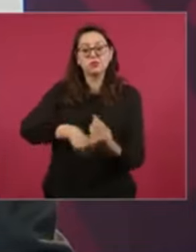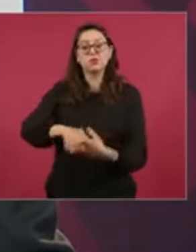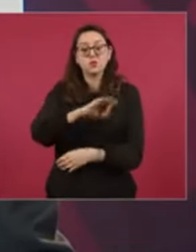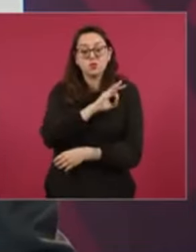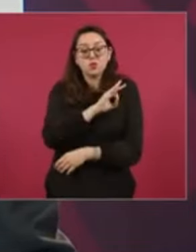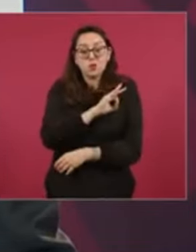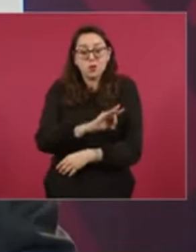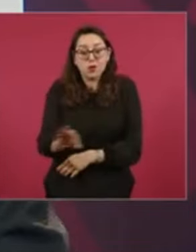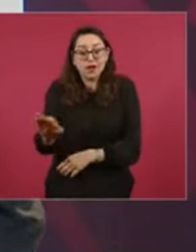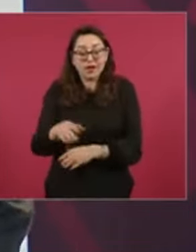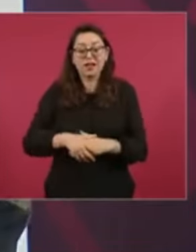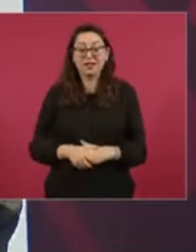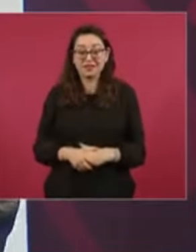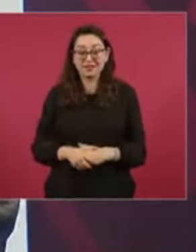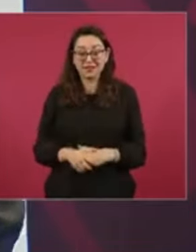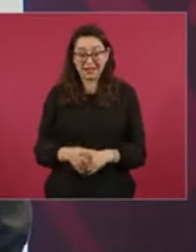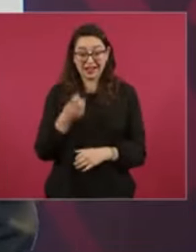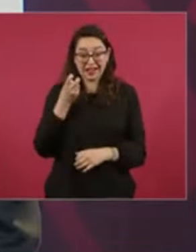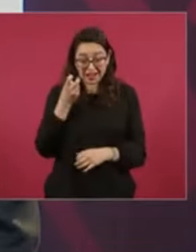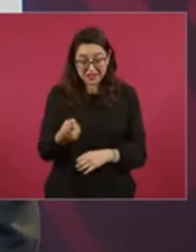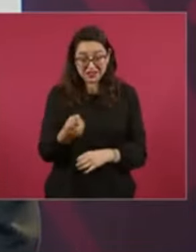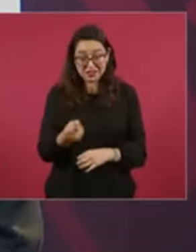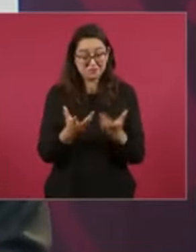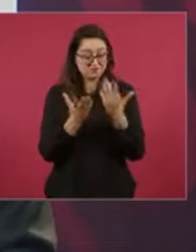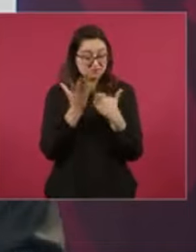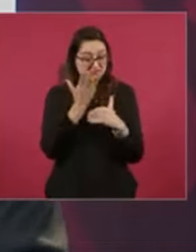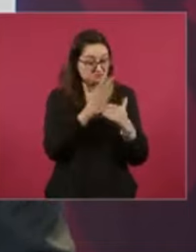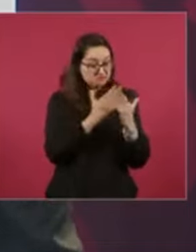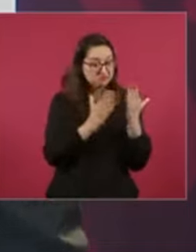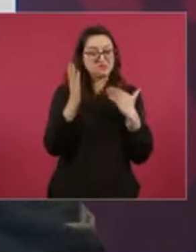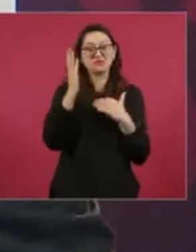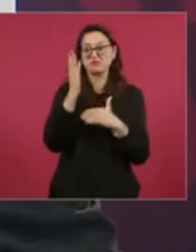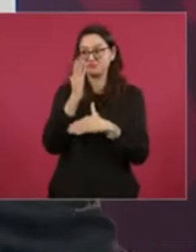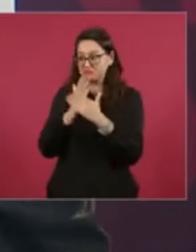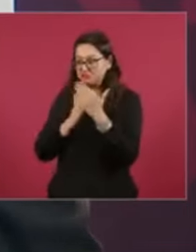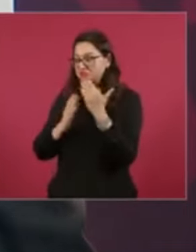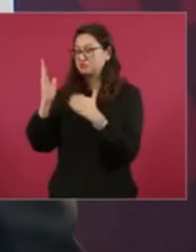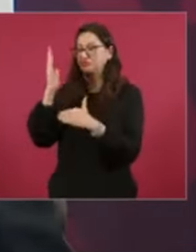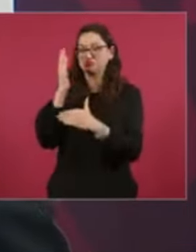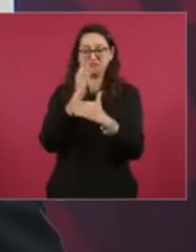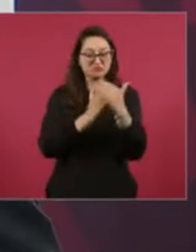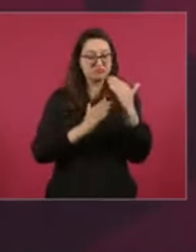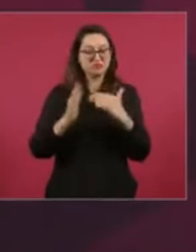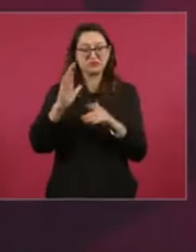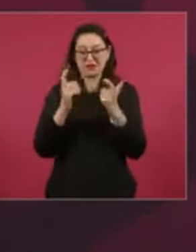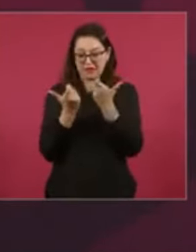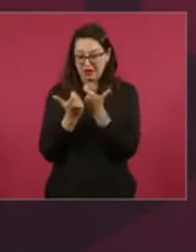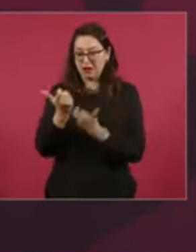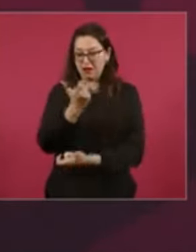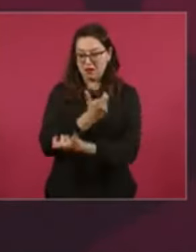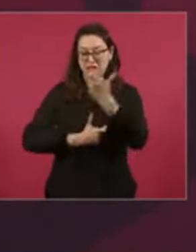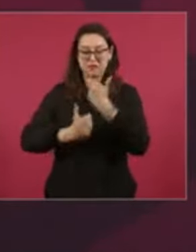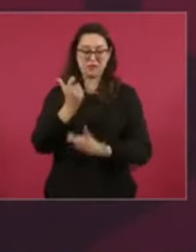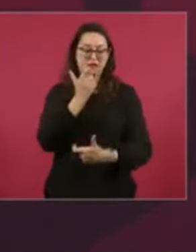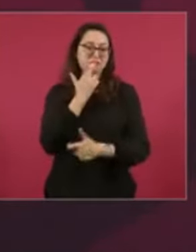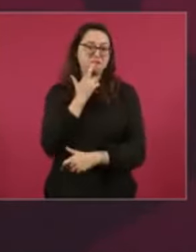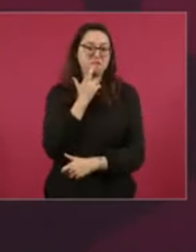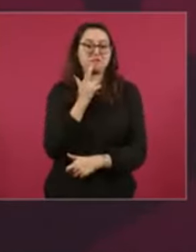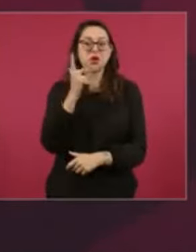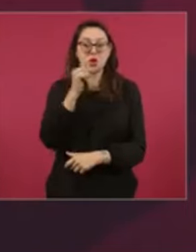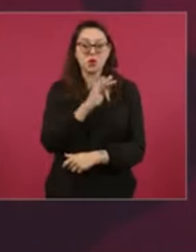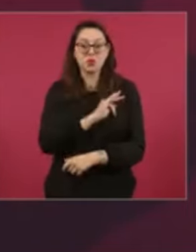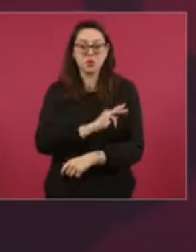los adultos mayores, que lo apoyen, porque, le repito, ustedes son una gran prioridad para nuestro presidente. Ustedes han contribuido